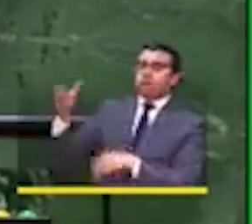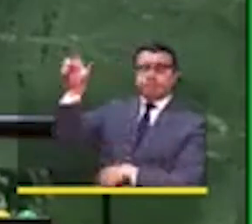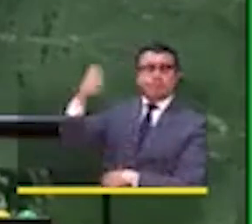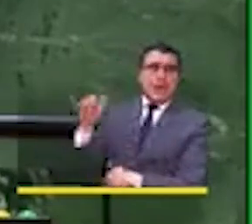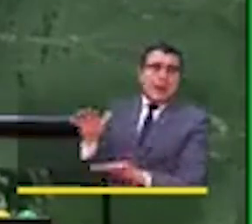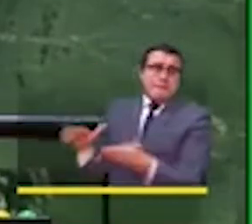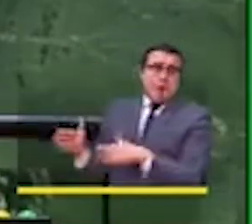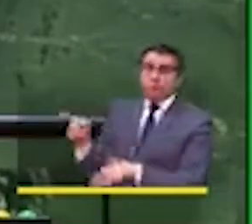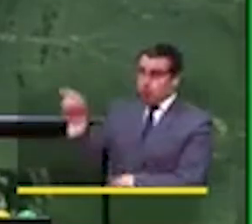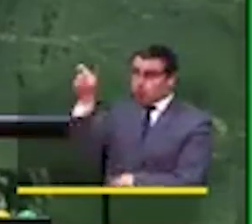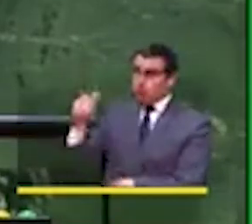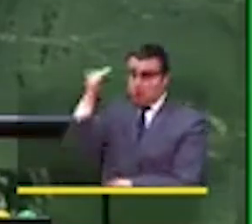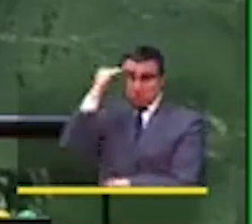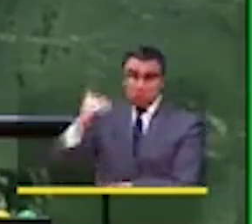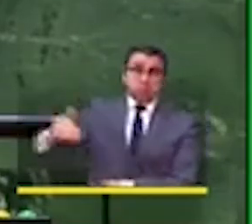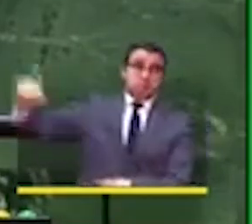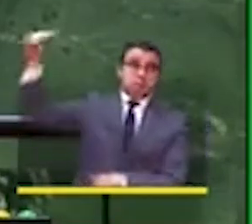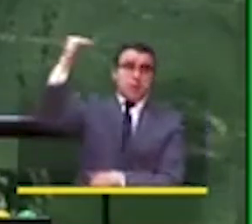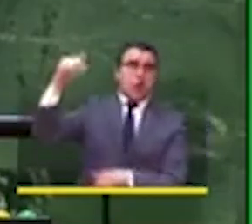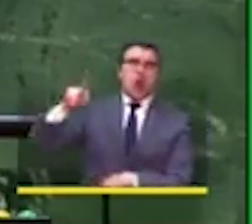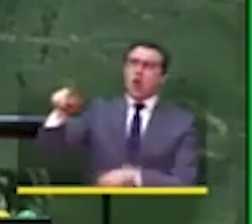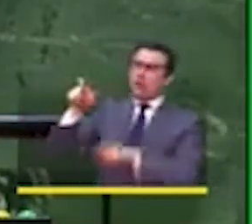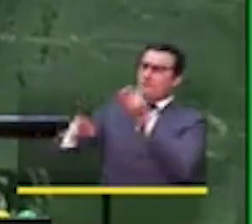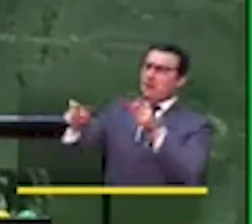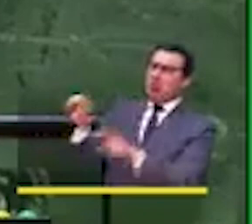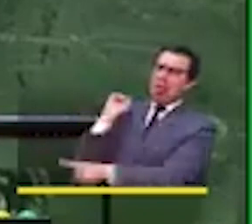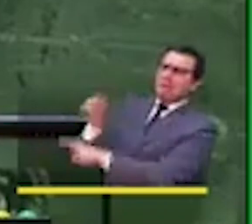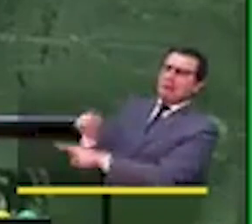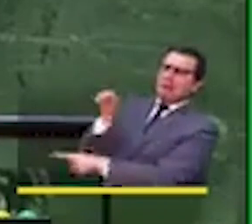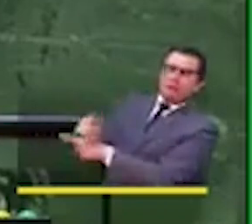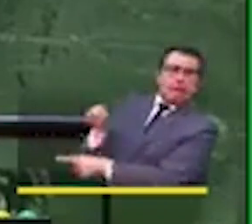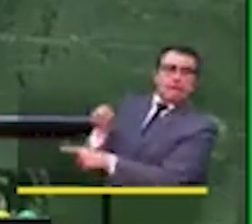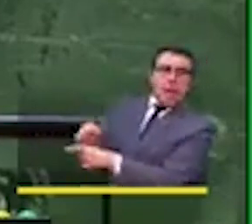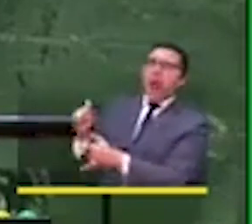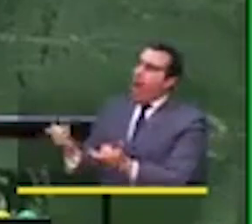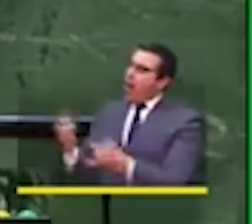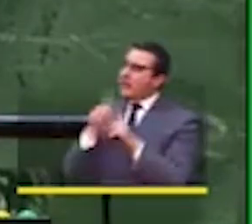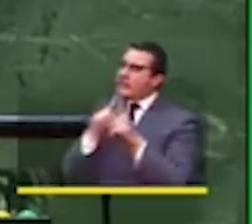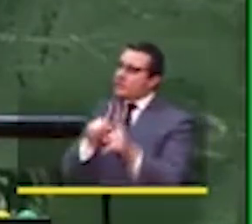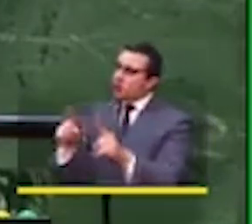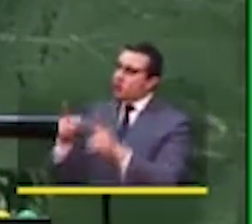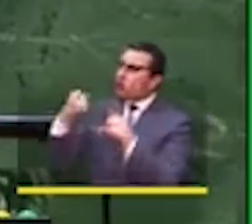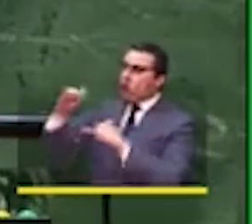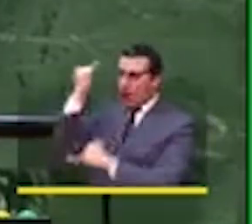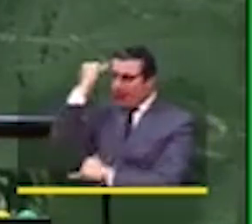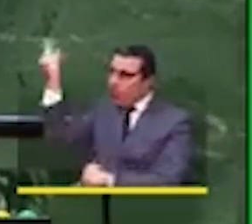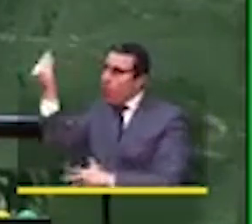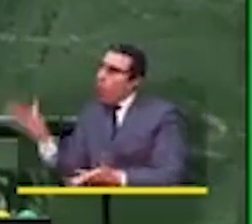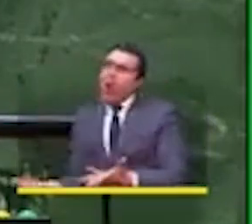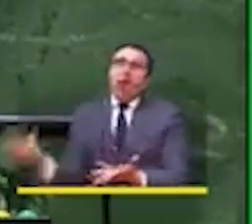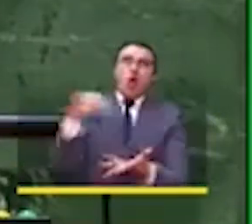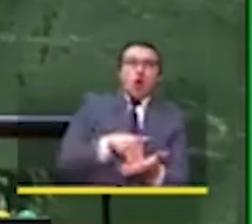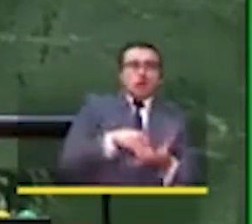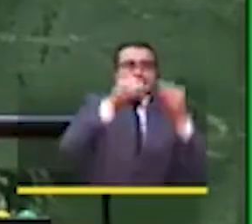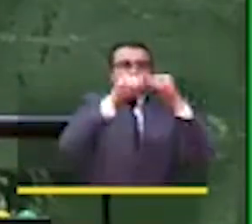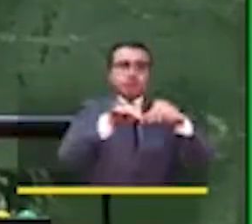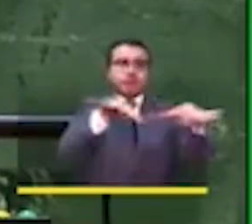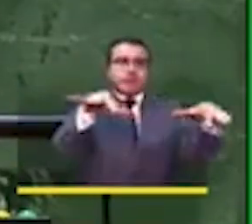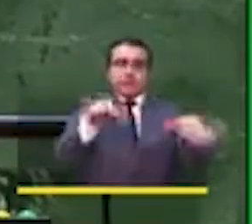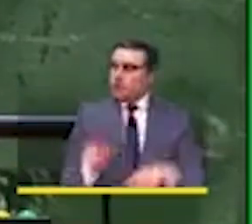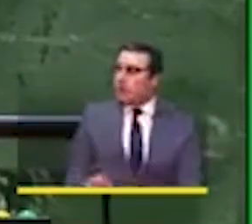sabios anteriores a él, e igualmente olvidados, que lo habían expresado en la profundidad de las